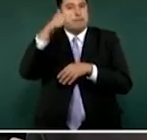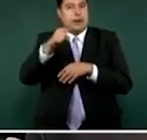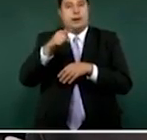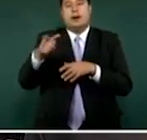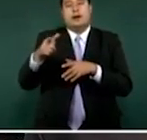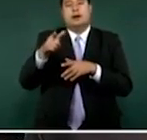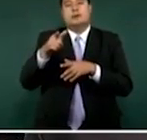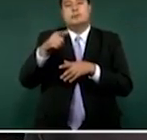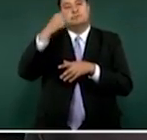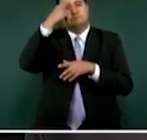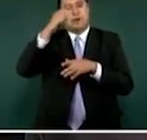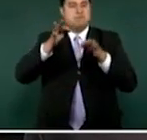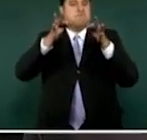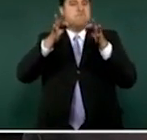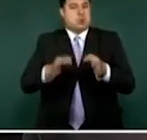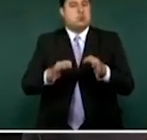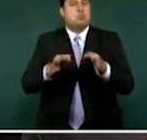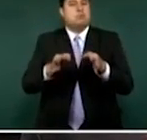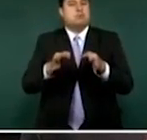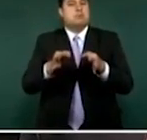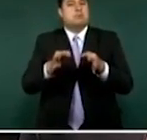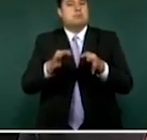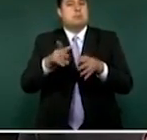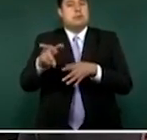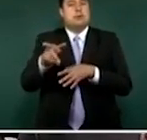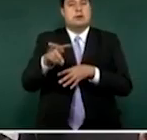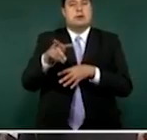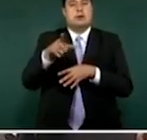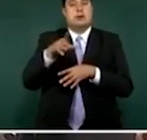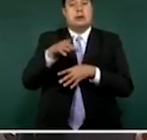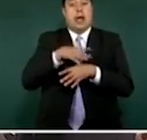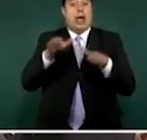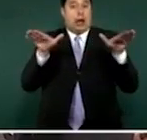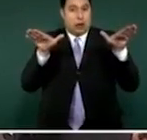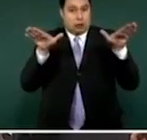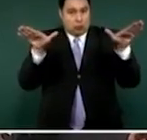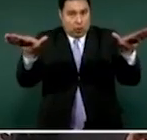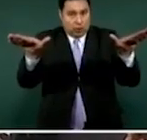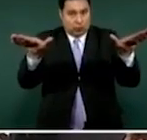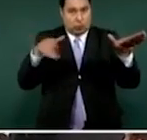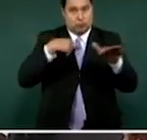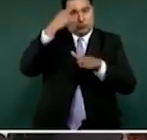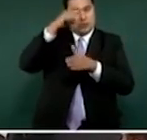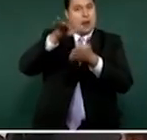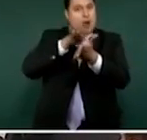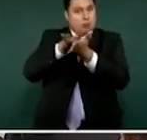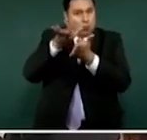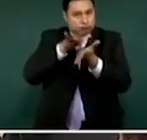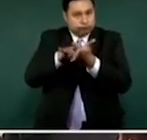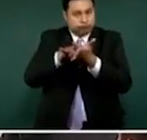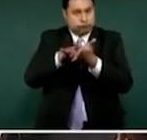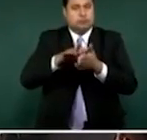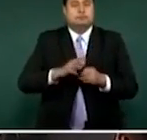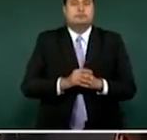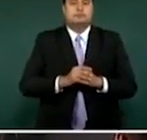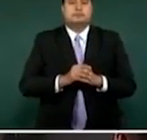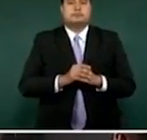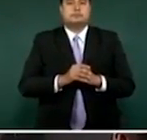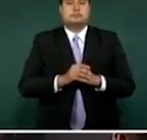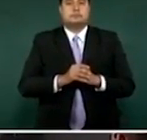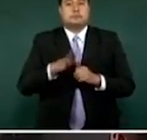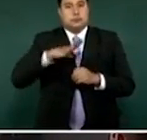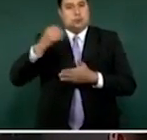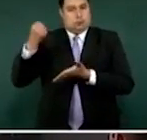llevar a cabo por parte de Aeropuertos y Servicios Auxiliares. Va a ser una